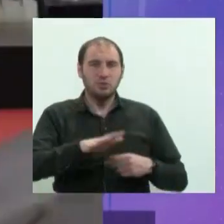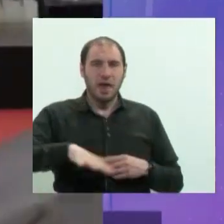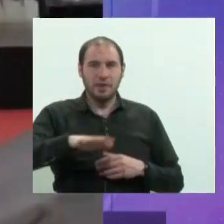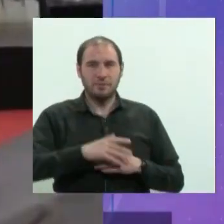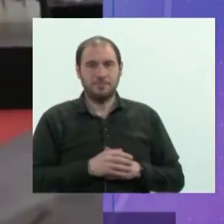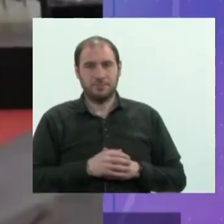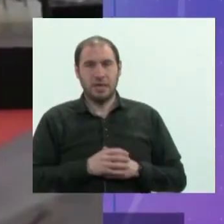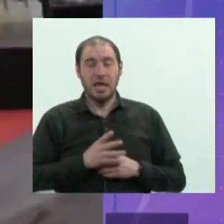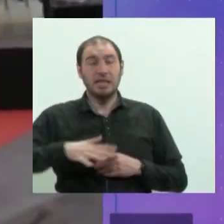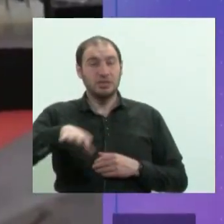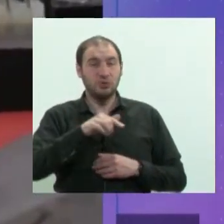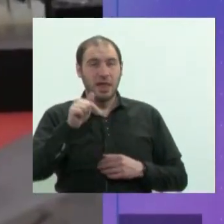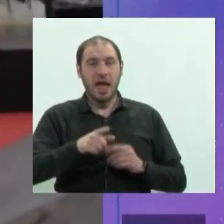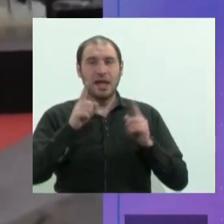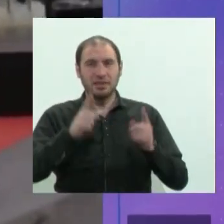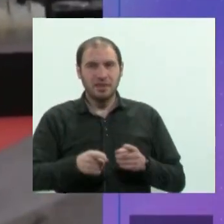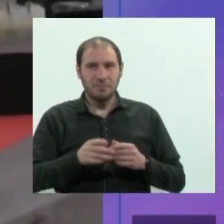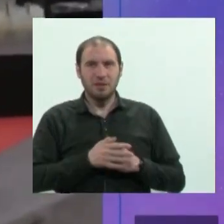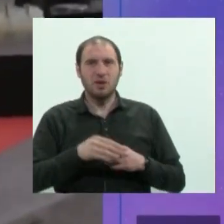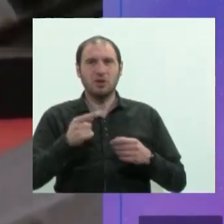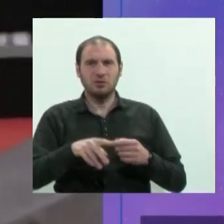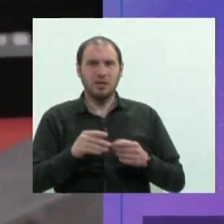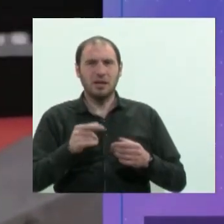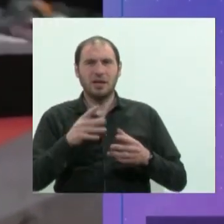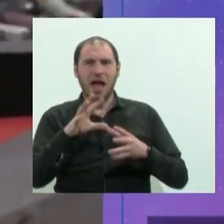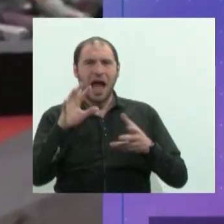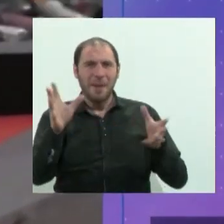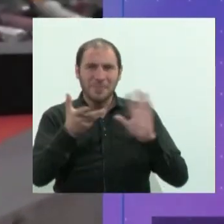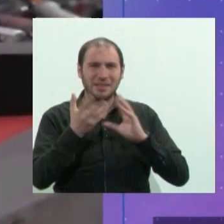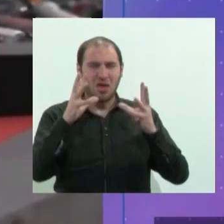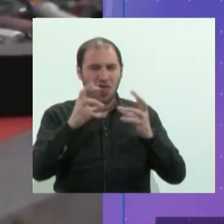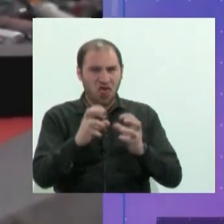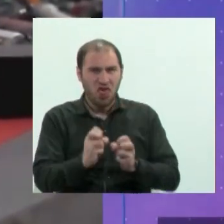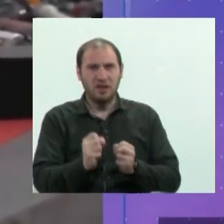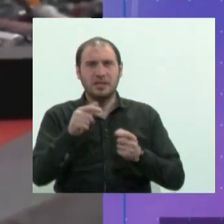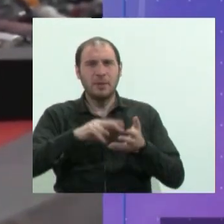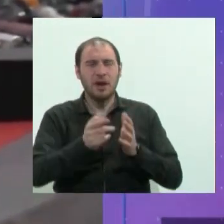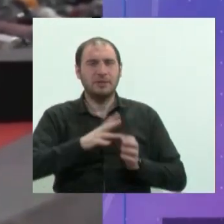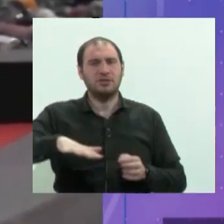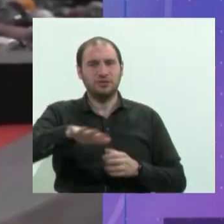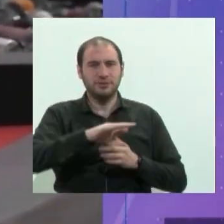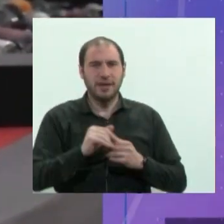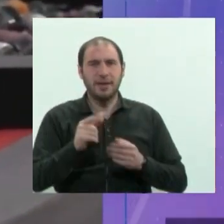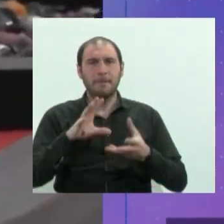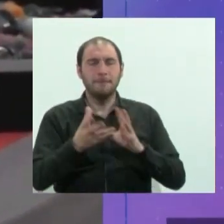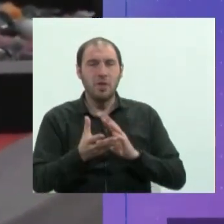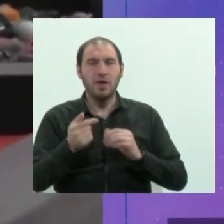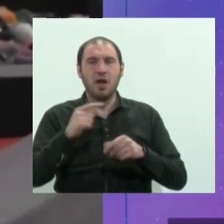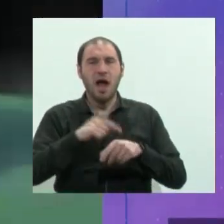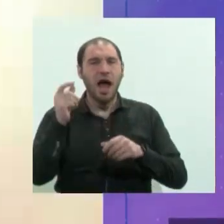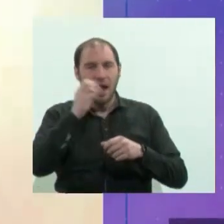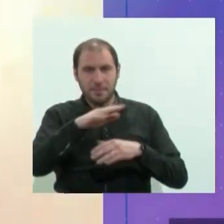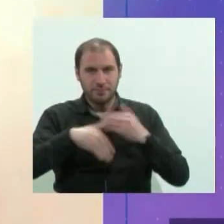En las ciudades también nos vemos afectados por la degradación ambiental y los problemas sociales que genera este modelo no